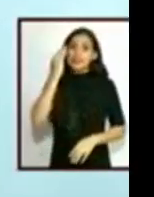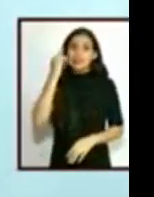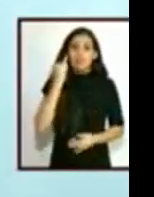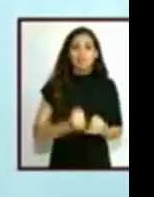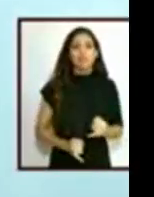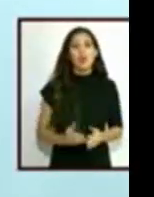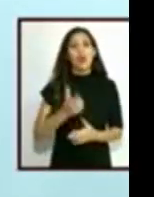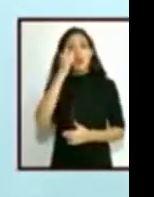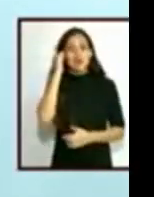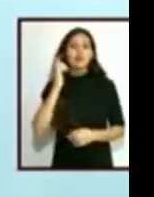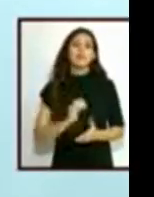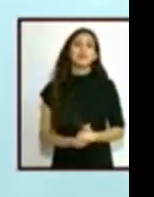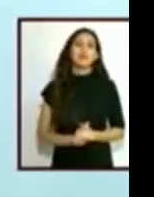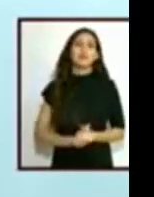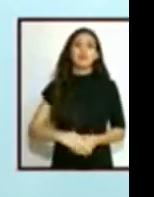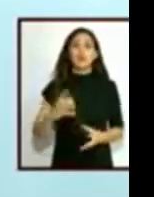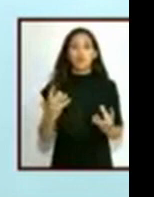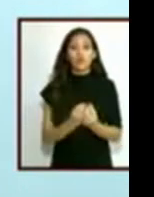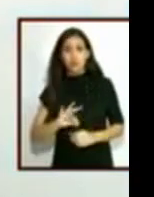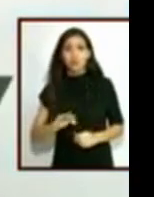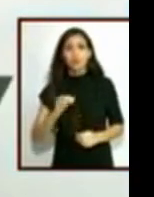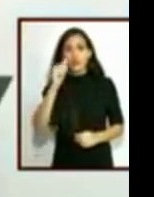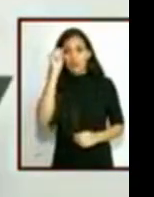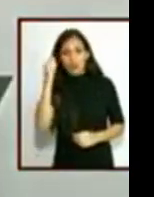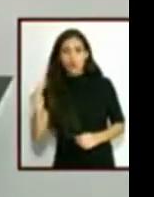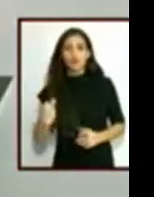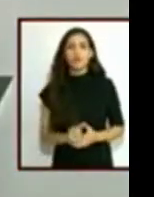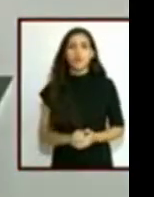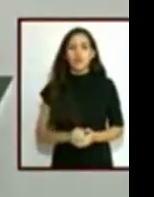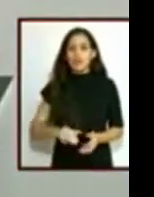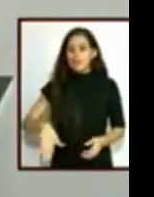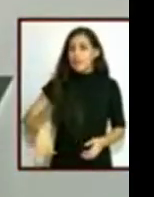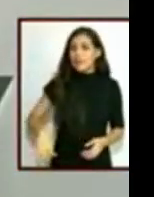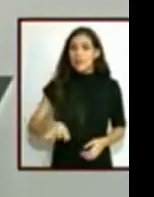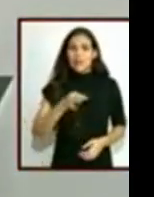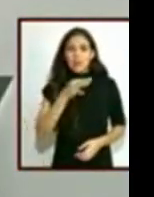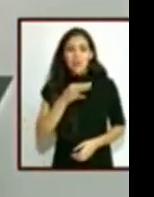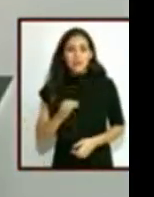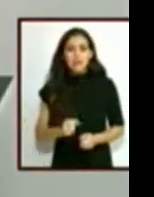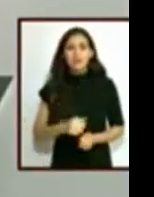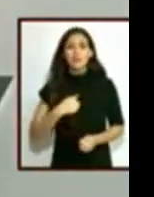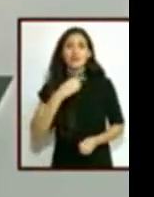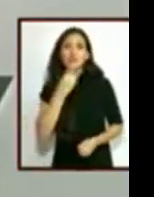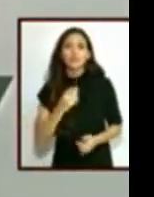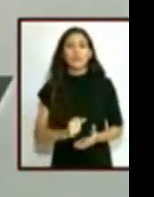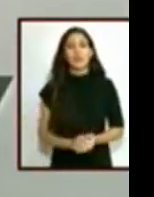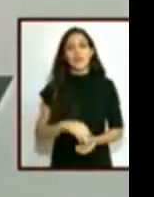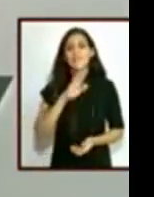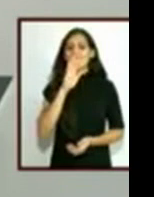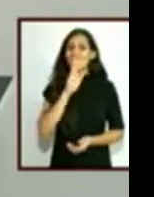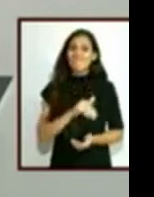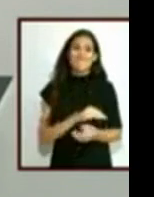Adán Augusto López Hernández de la coalición Juntos Haremos Historia. Como dije hace un momento, pues la raíz de todos los males es el amor al